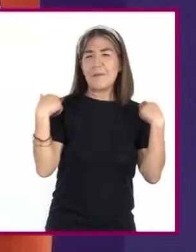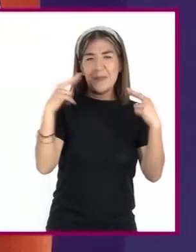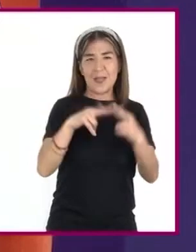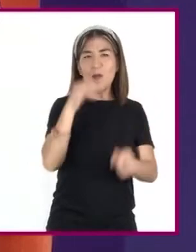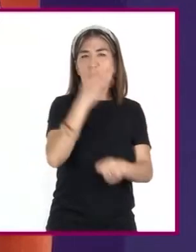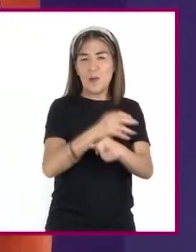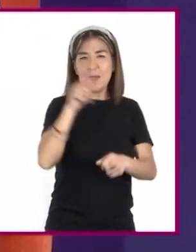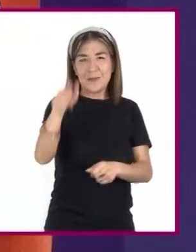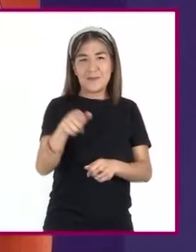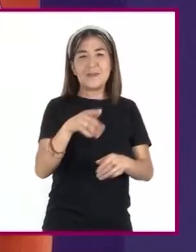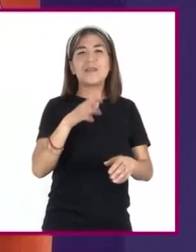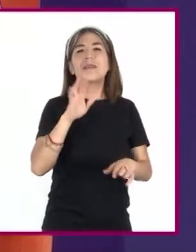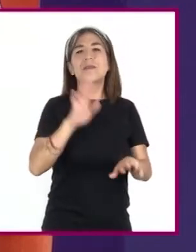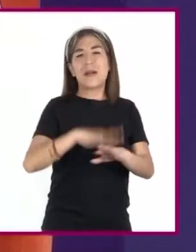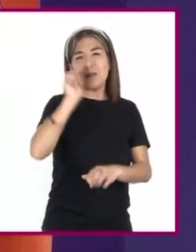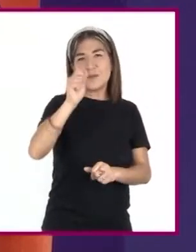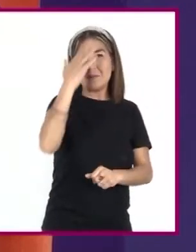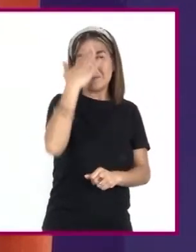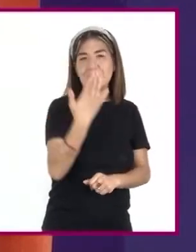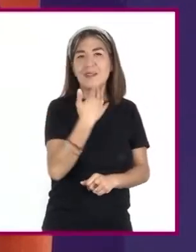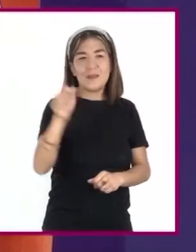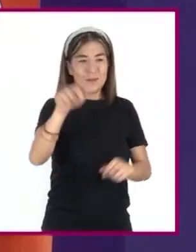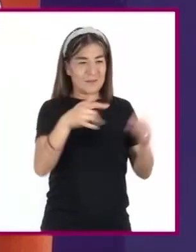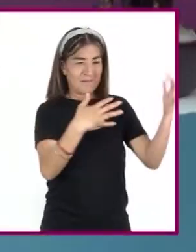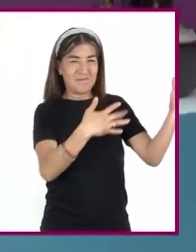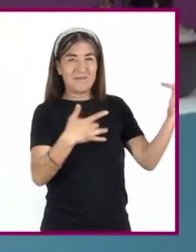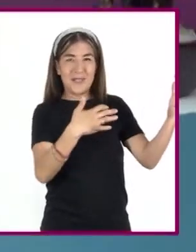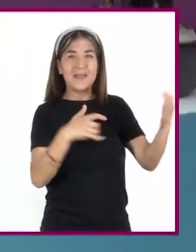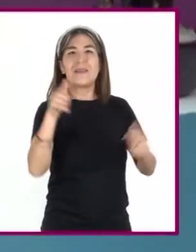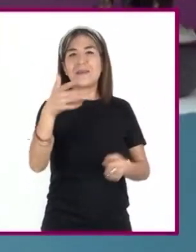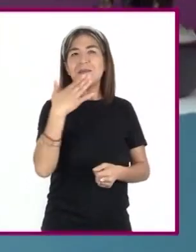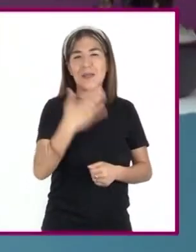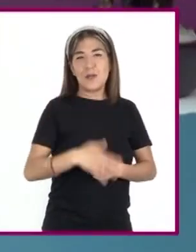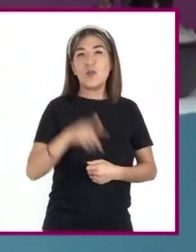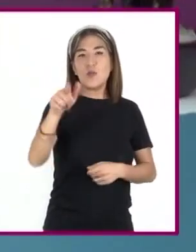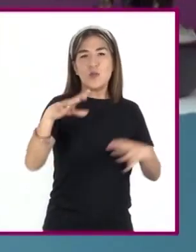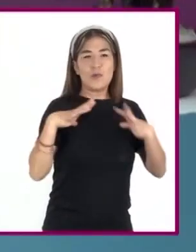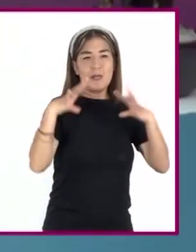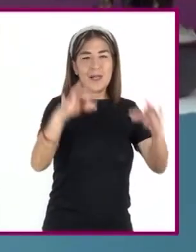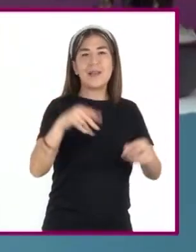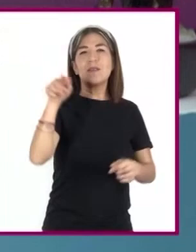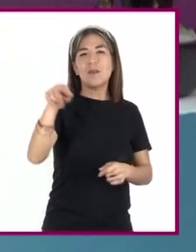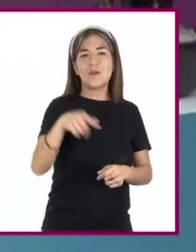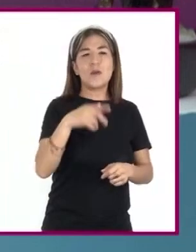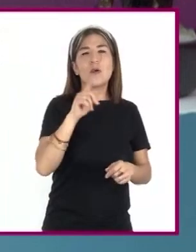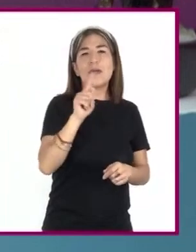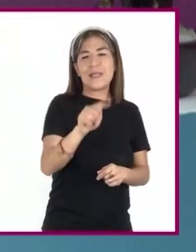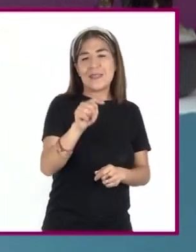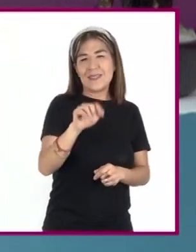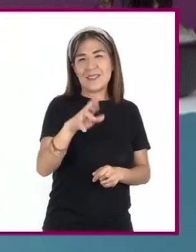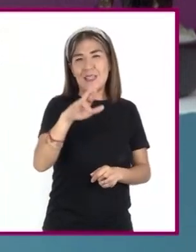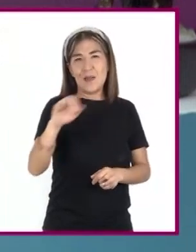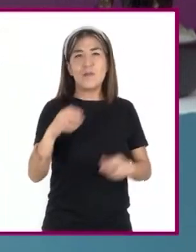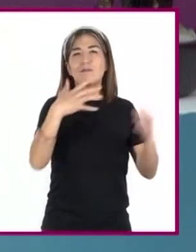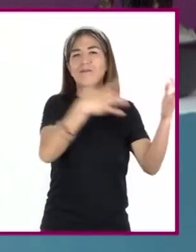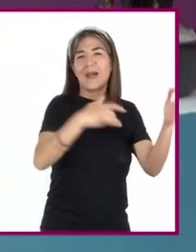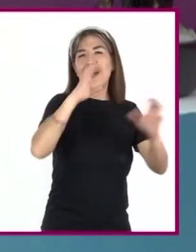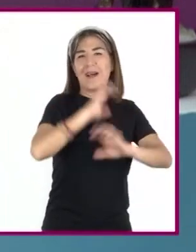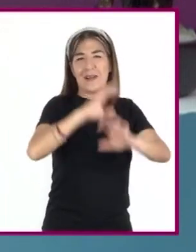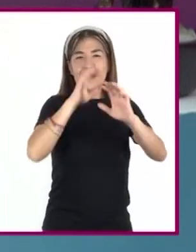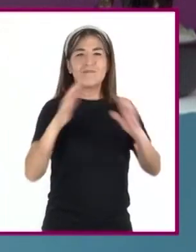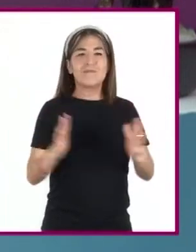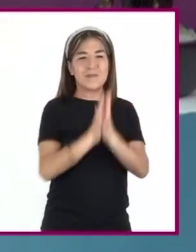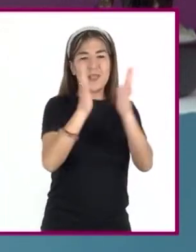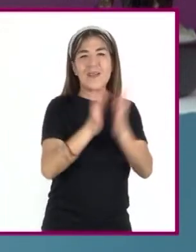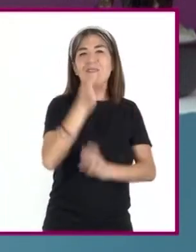que maneja de forma magistral el arpa y que es fundador del Trío Aguacero con diferentes composiciones y participaciones